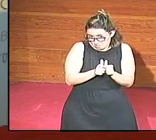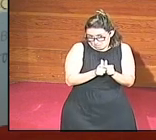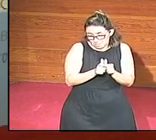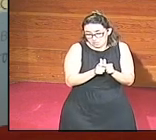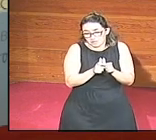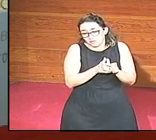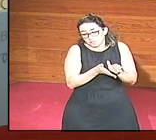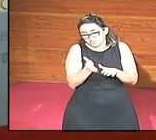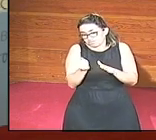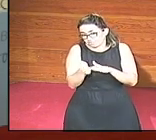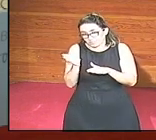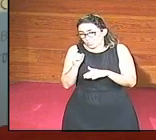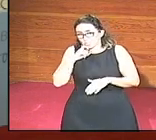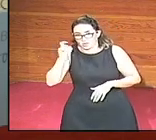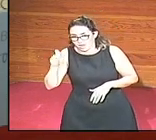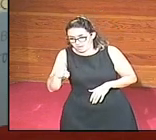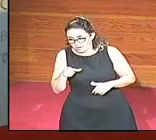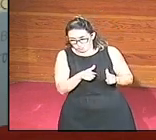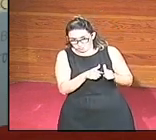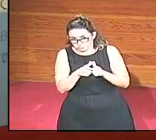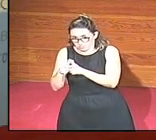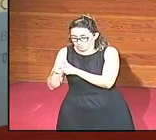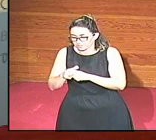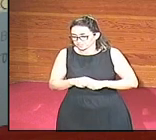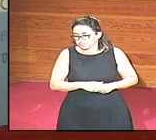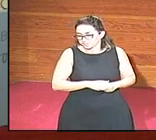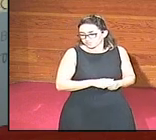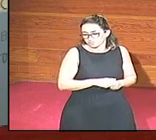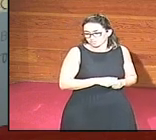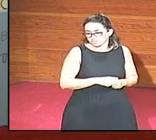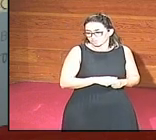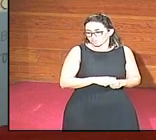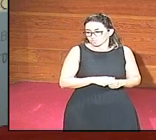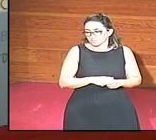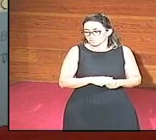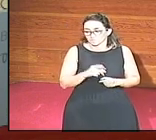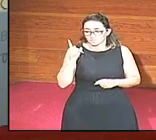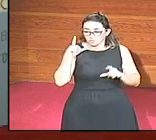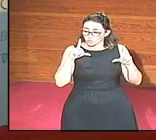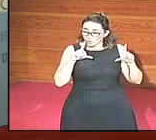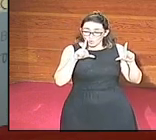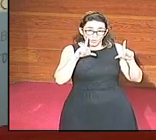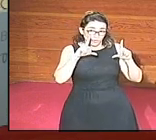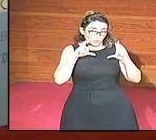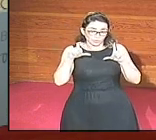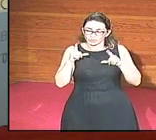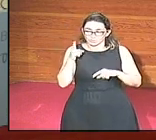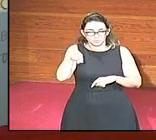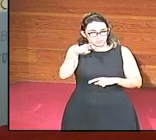para Ucrania. Hay cosas que me apetece, son fotos. ¿Alguien